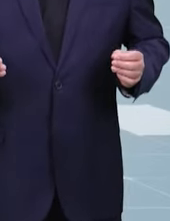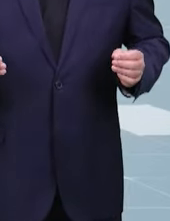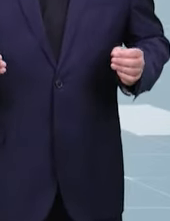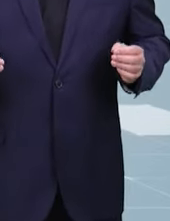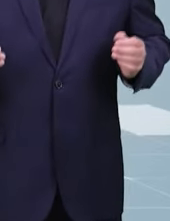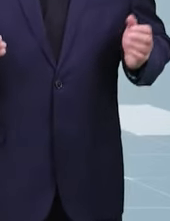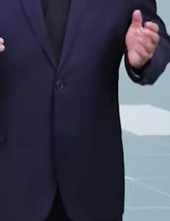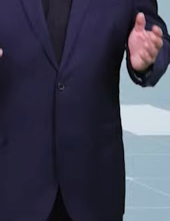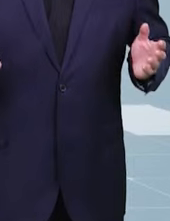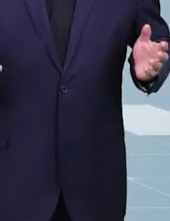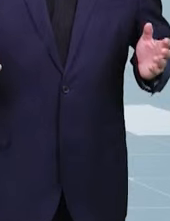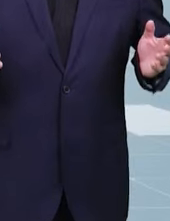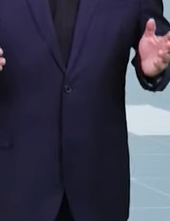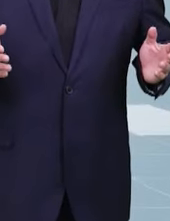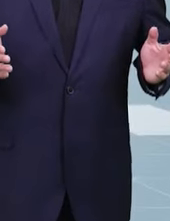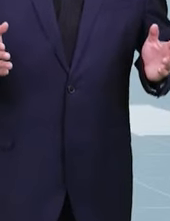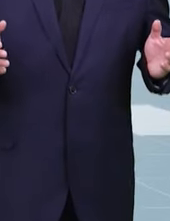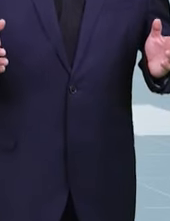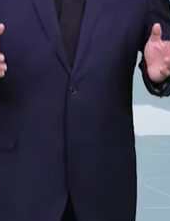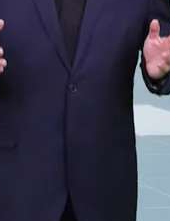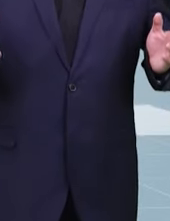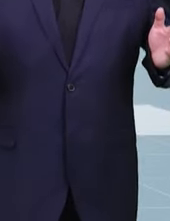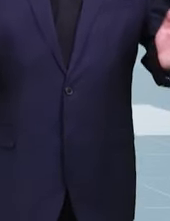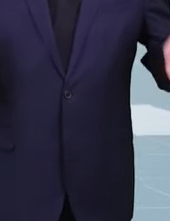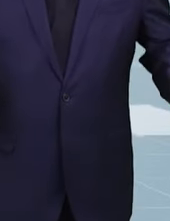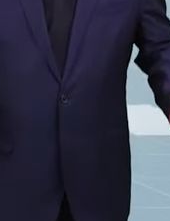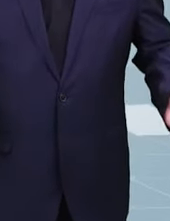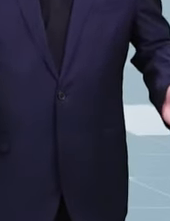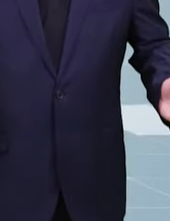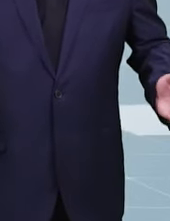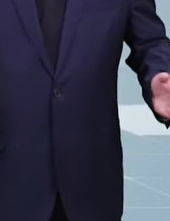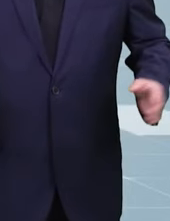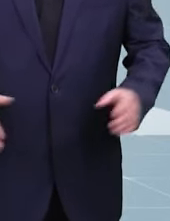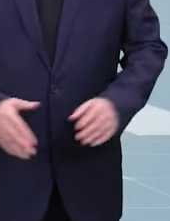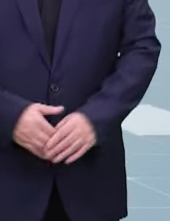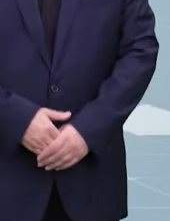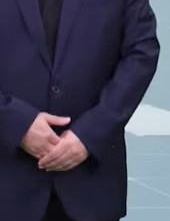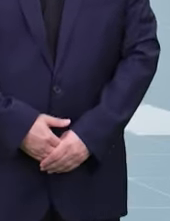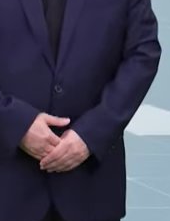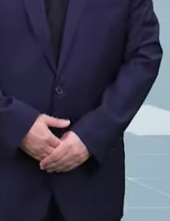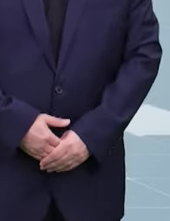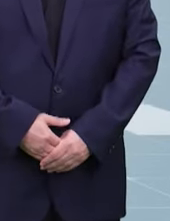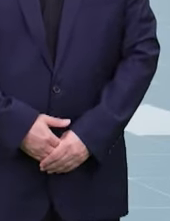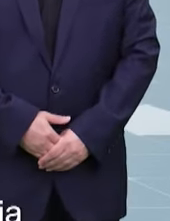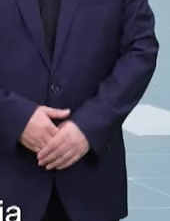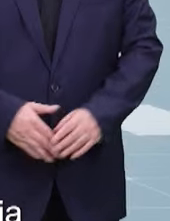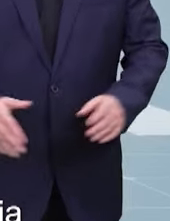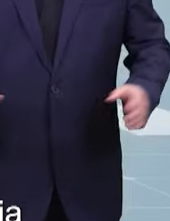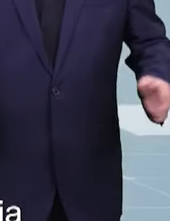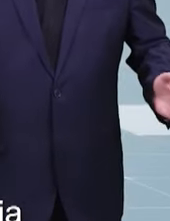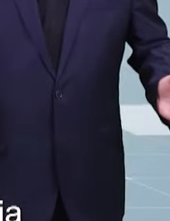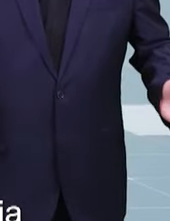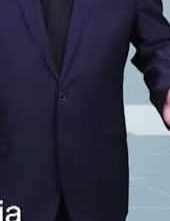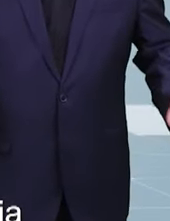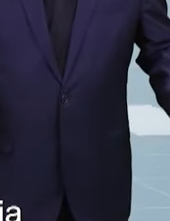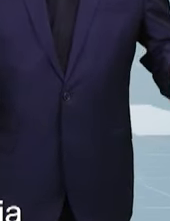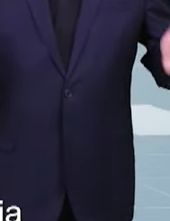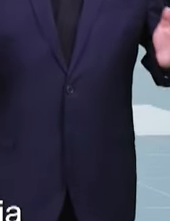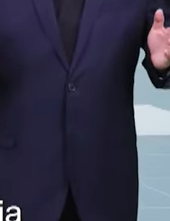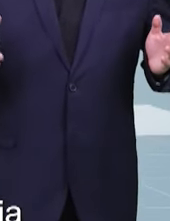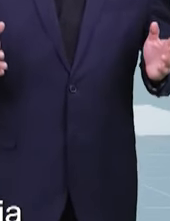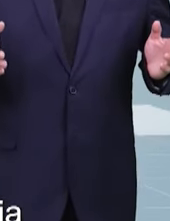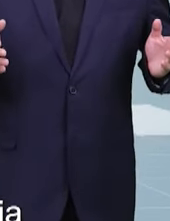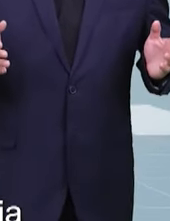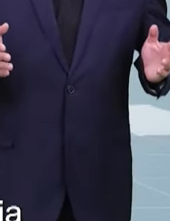éticos asegurando que la ía beneficie a toda la sociedad sin dejar m atrás Esta es una responsabilidad que